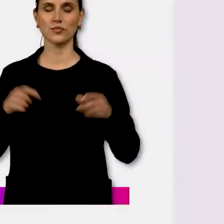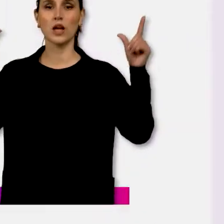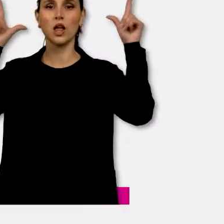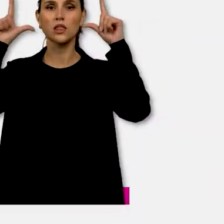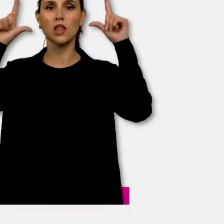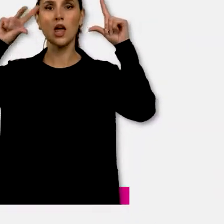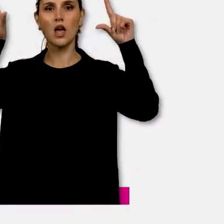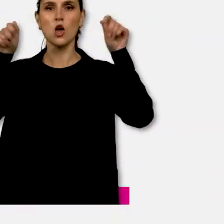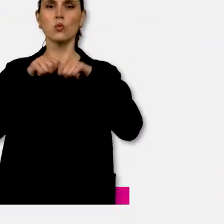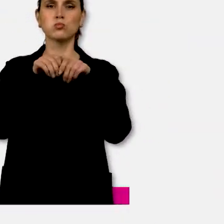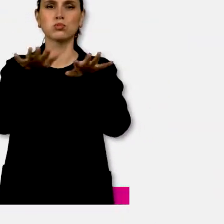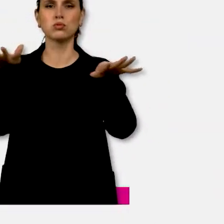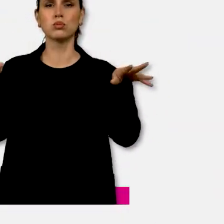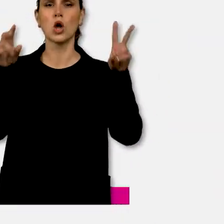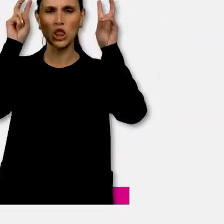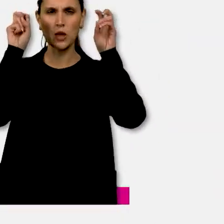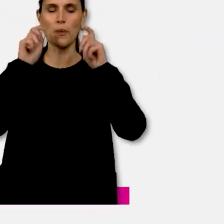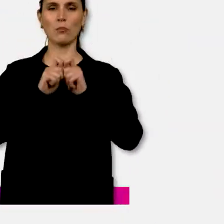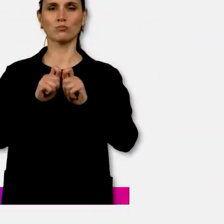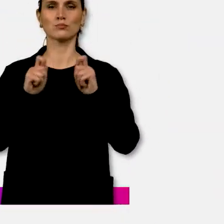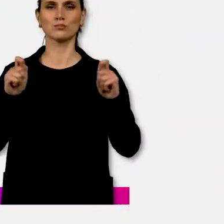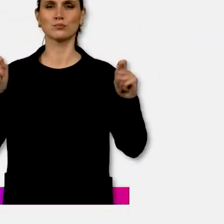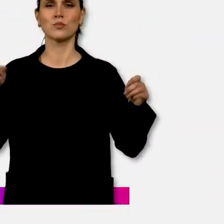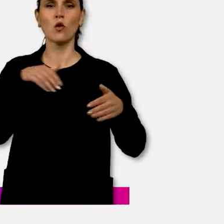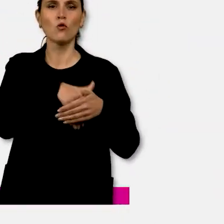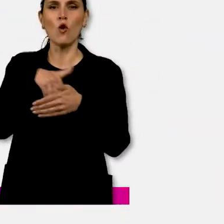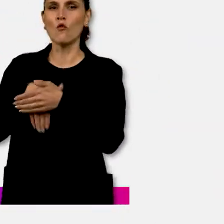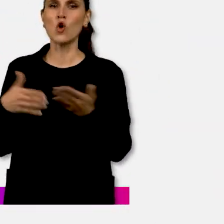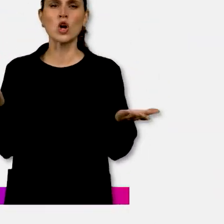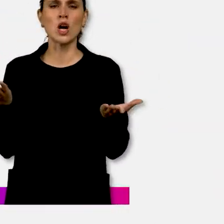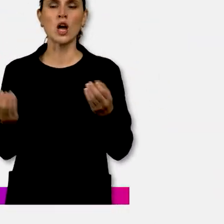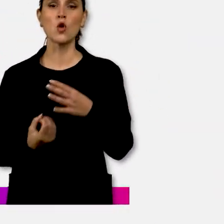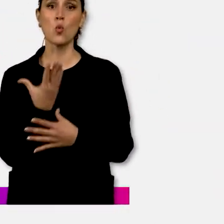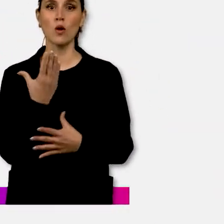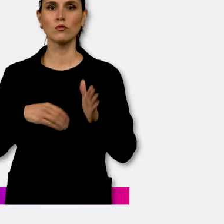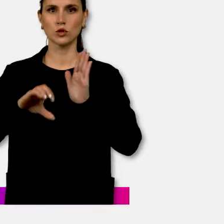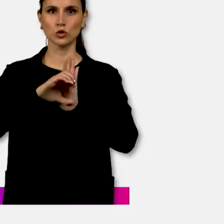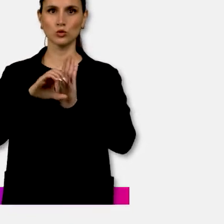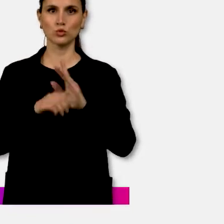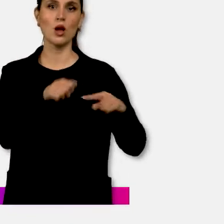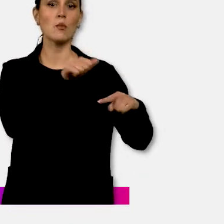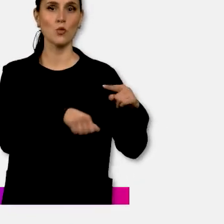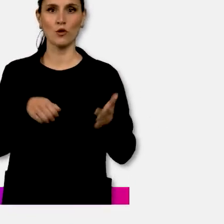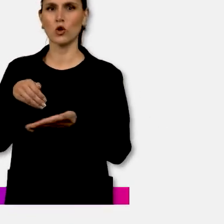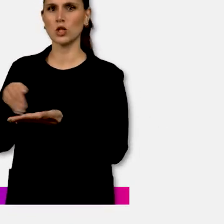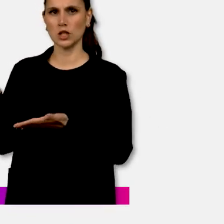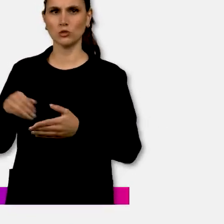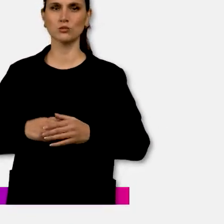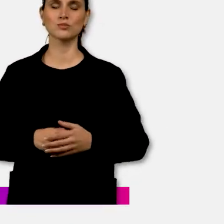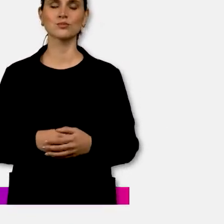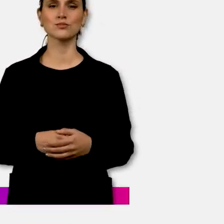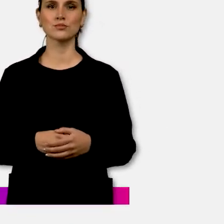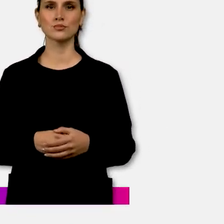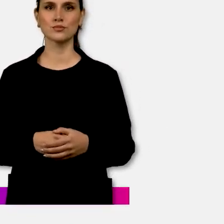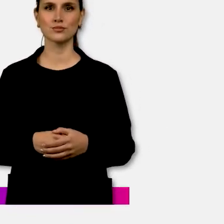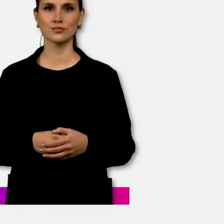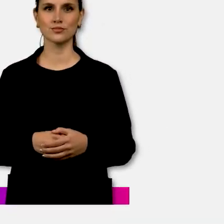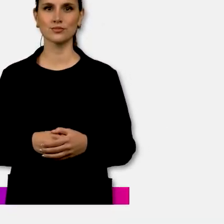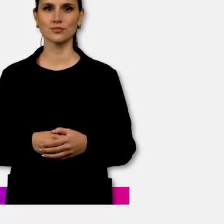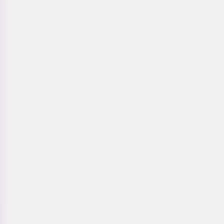Los canales de televisión transmitirán de manera conjunta la franja televisiva correspondiente al plebiscito